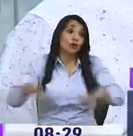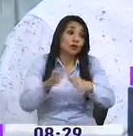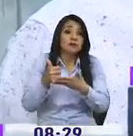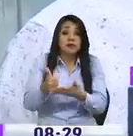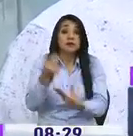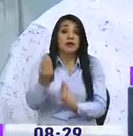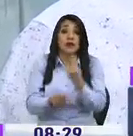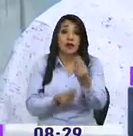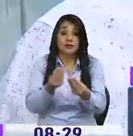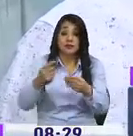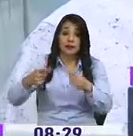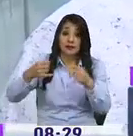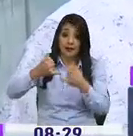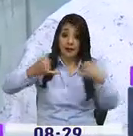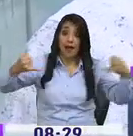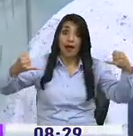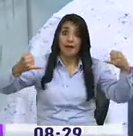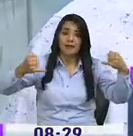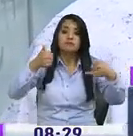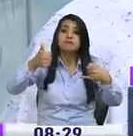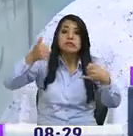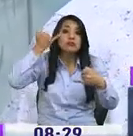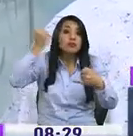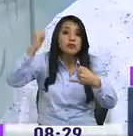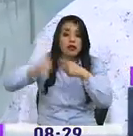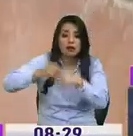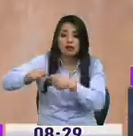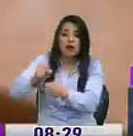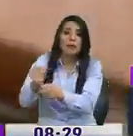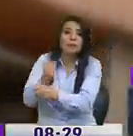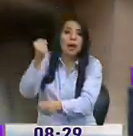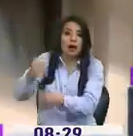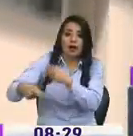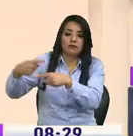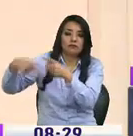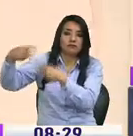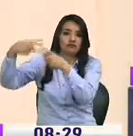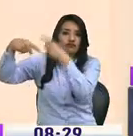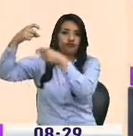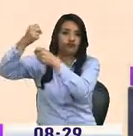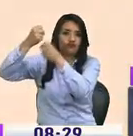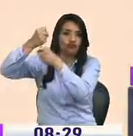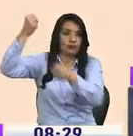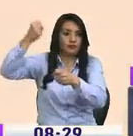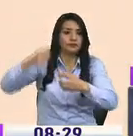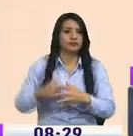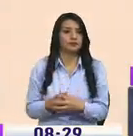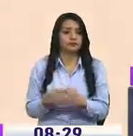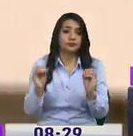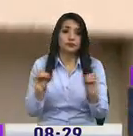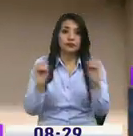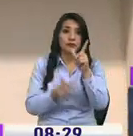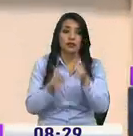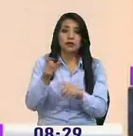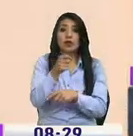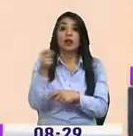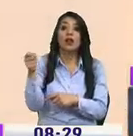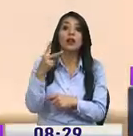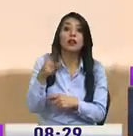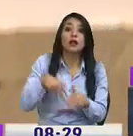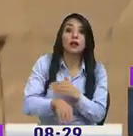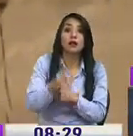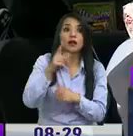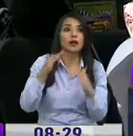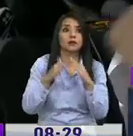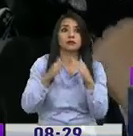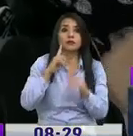puesto el cable ahí amarrando. En otros casos, los moradores no han podido salir tranquilos de sus viviendas.